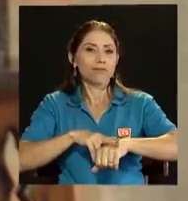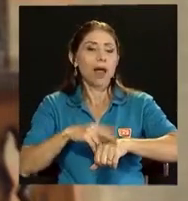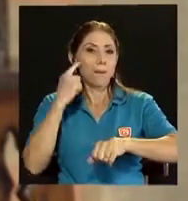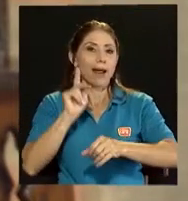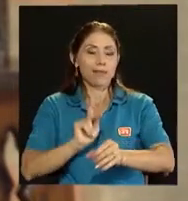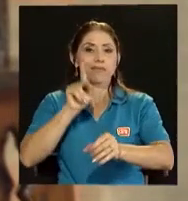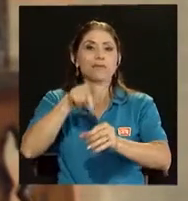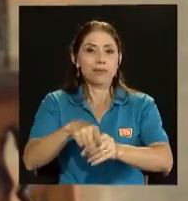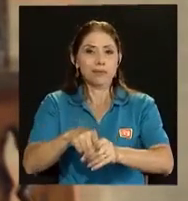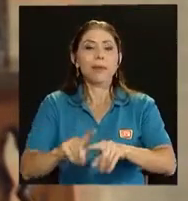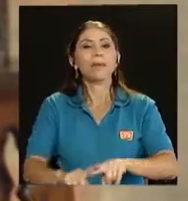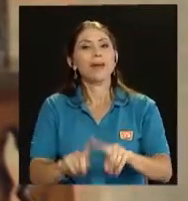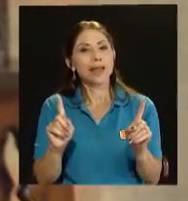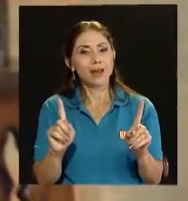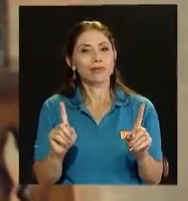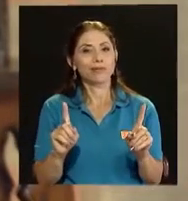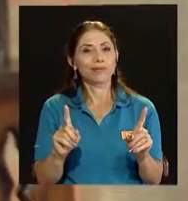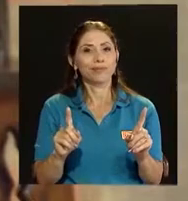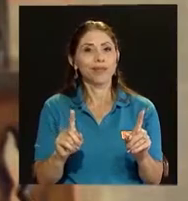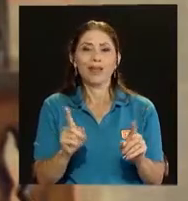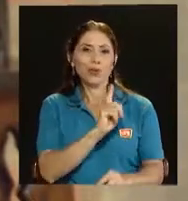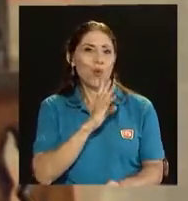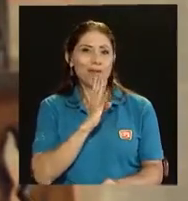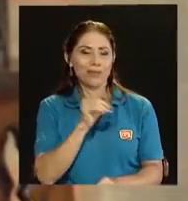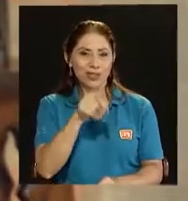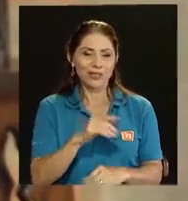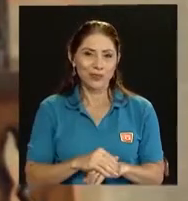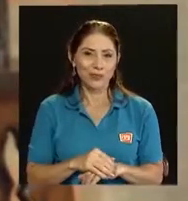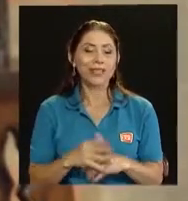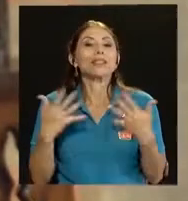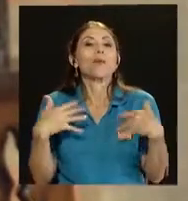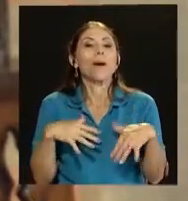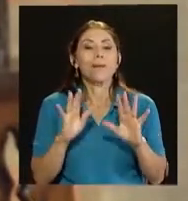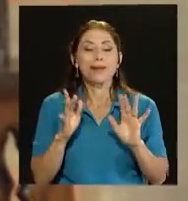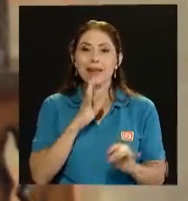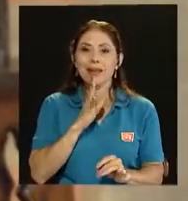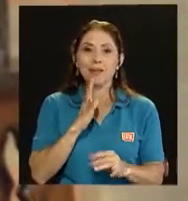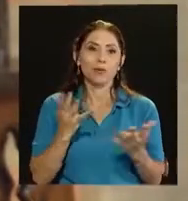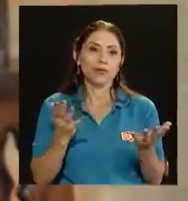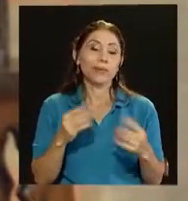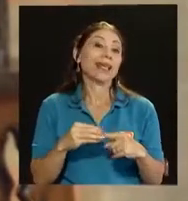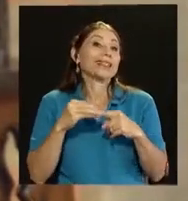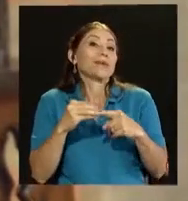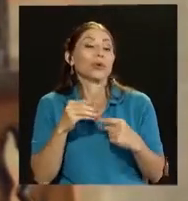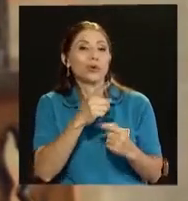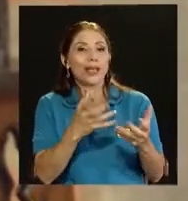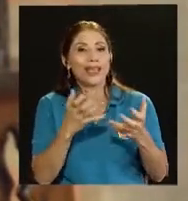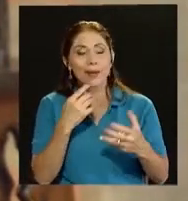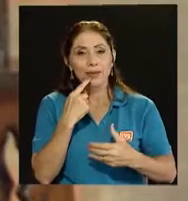participar, pero de nuevo tampoco hablaremos de eso, sino más bien de que, a menos que usted quiera